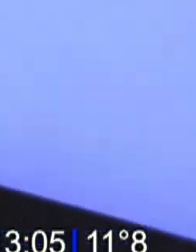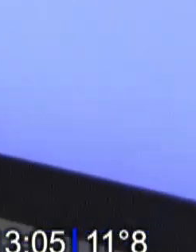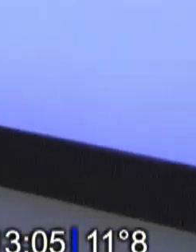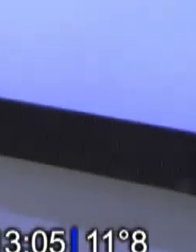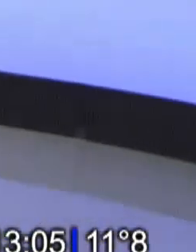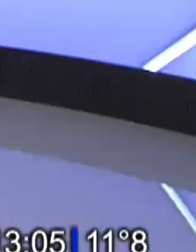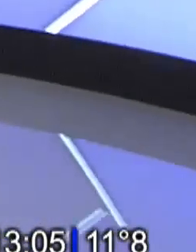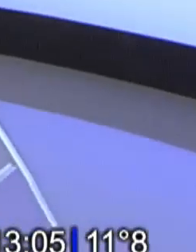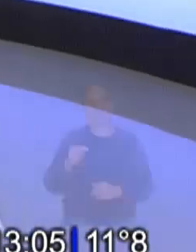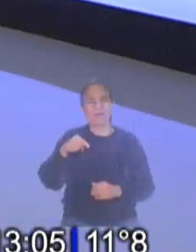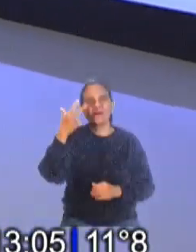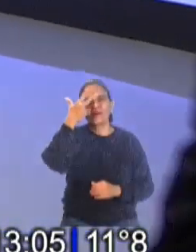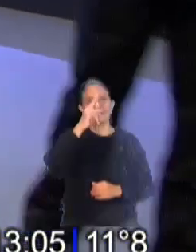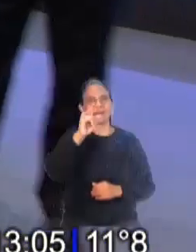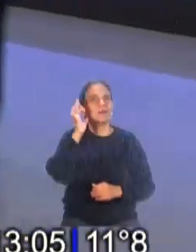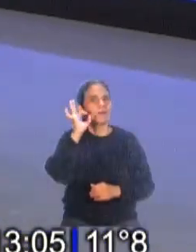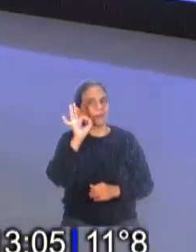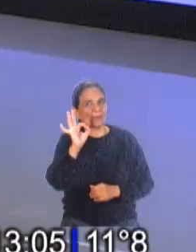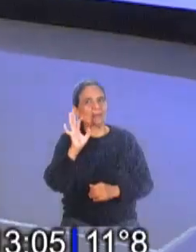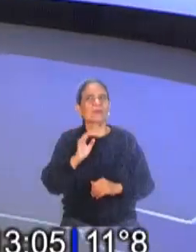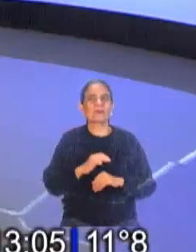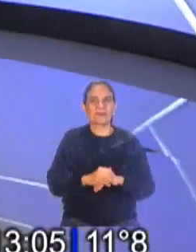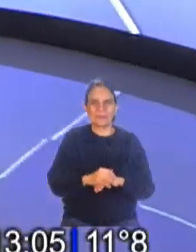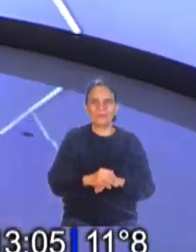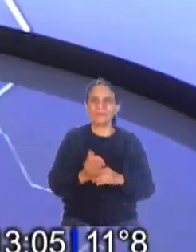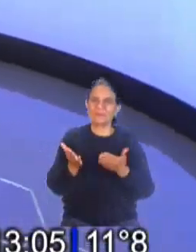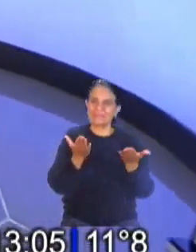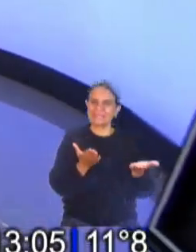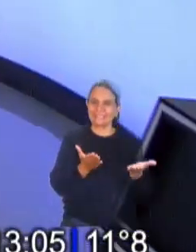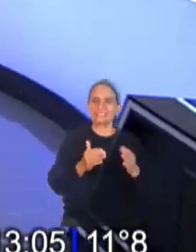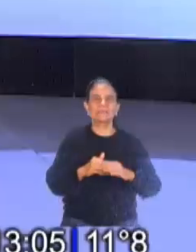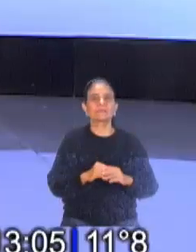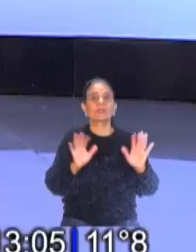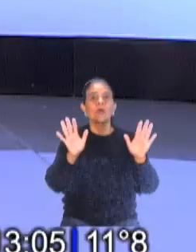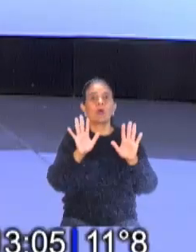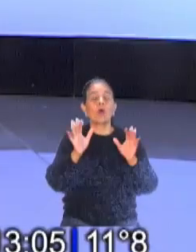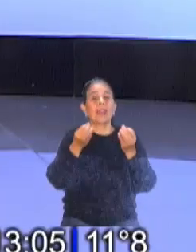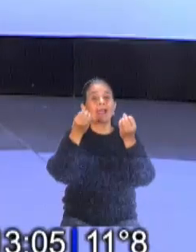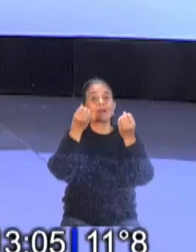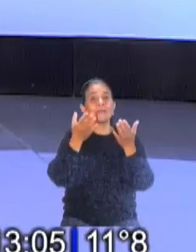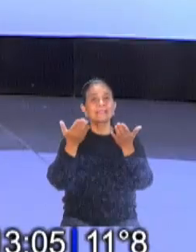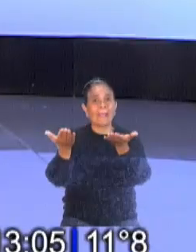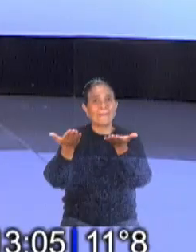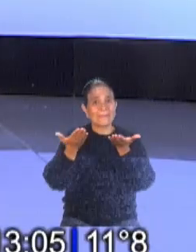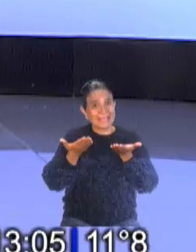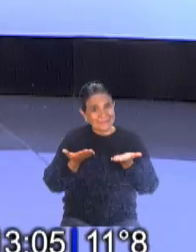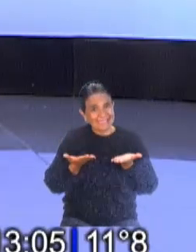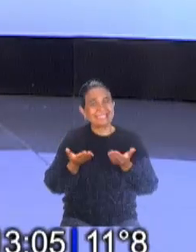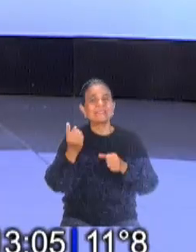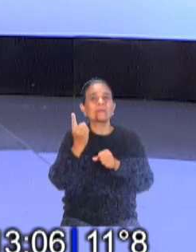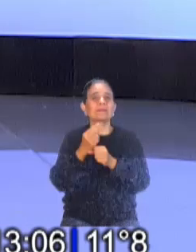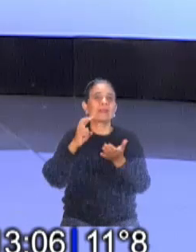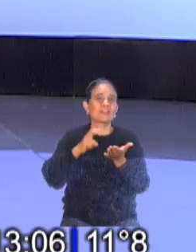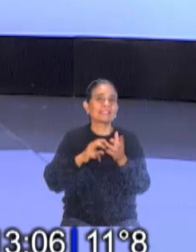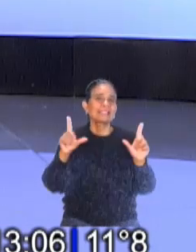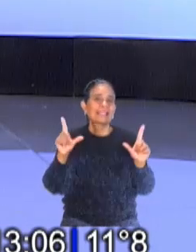Con ustedes, Hugo Peñinorey. ¿Qué tal? ¿Cómo les va? Y como siempre, bienvenidos a la primera